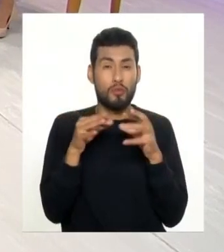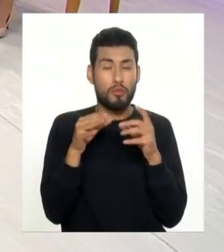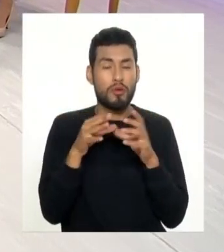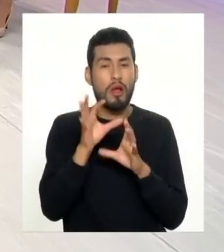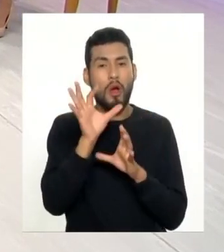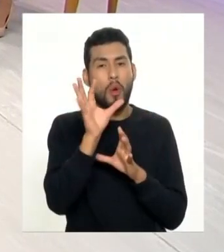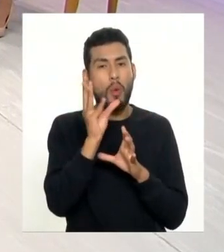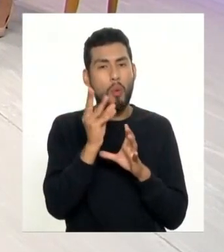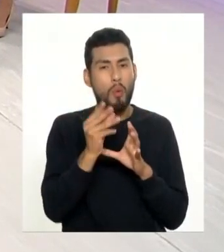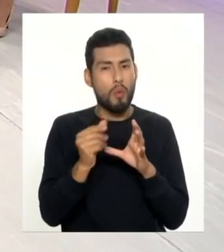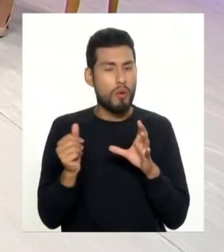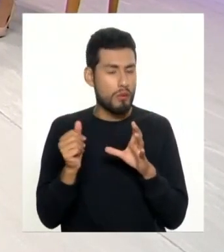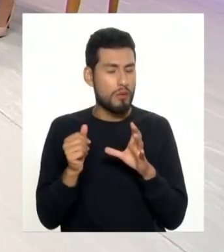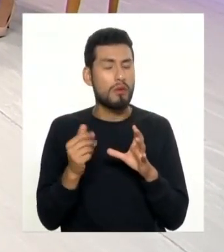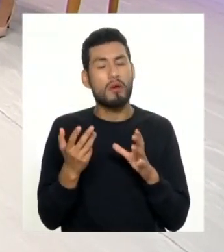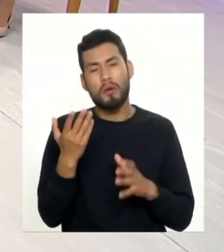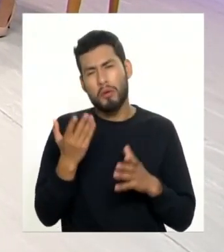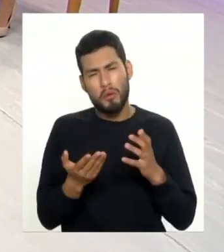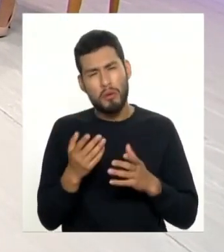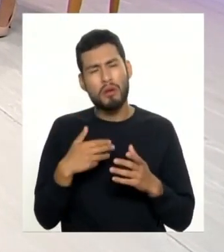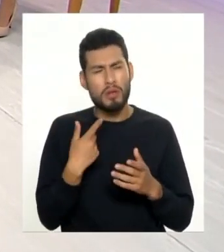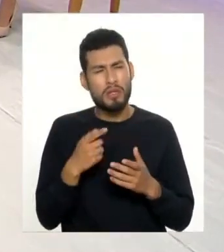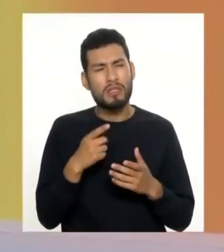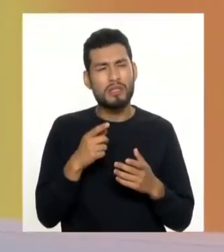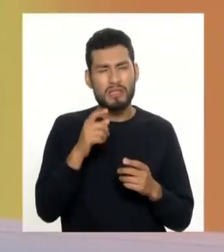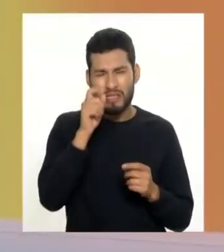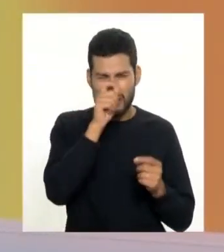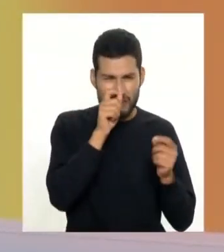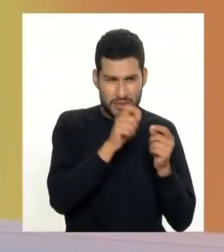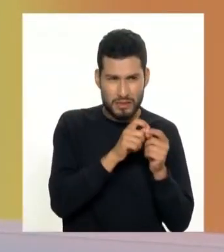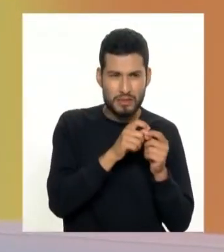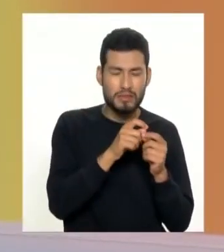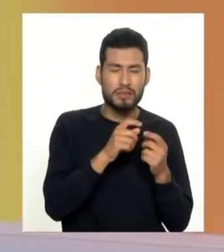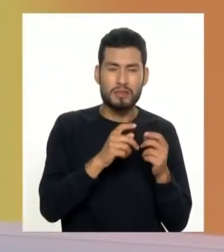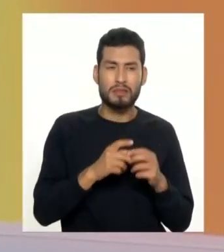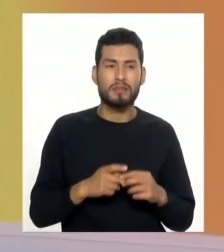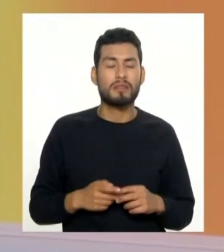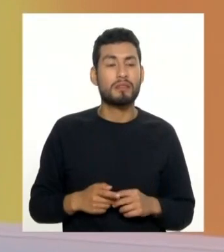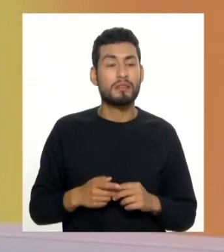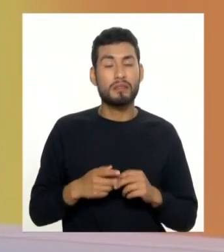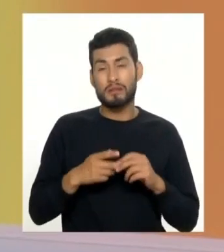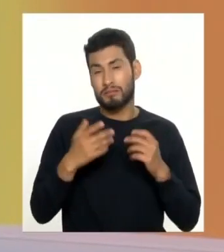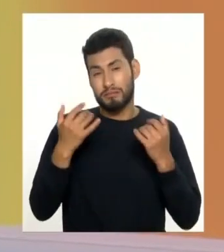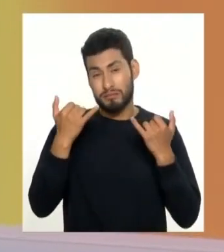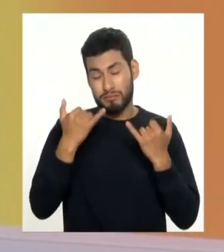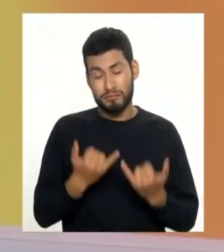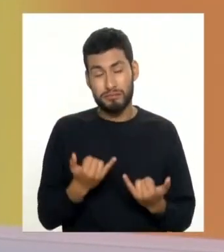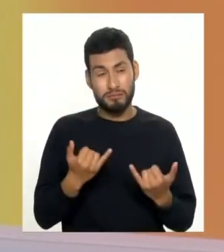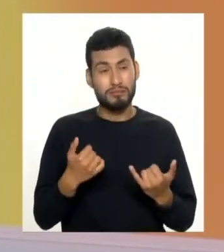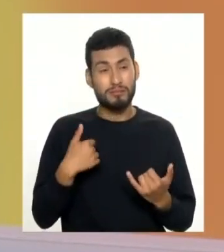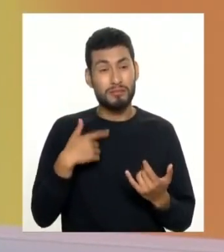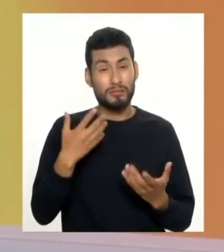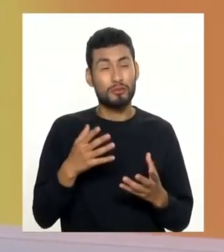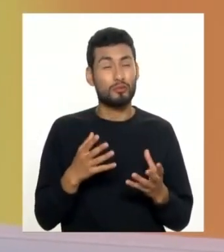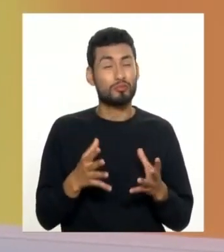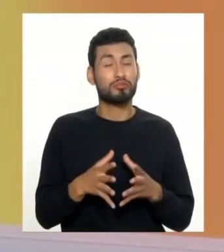reduzca, que también tiene indicaciones precisas, exactas, y que lamentablemente que cuando se sobreabusa, se